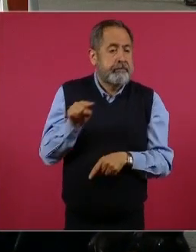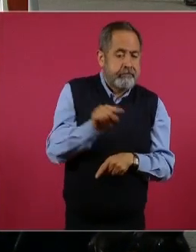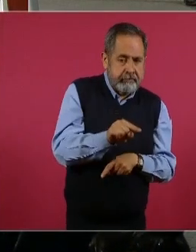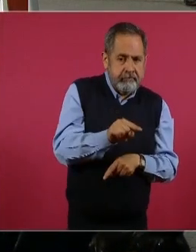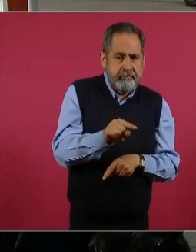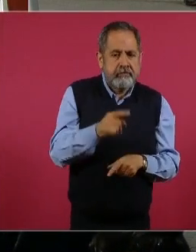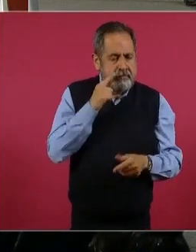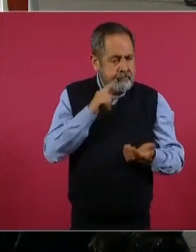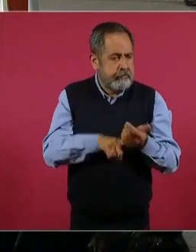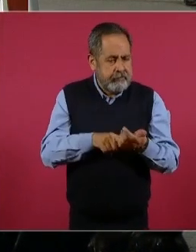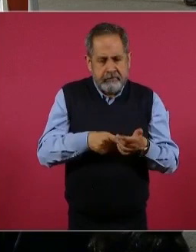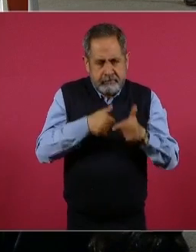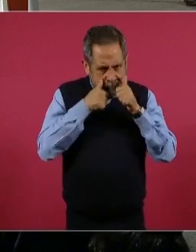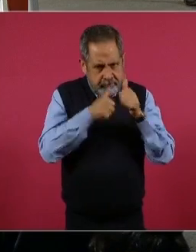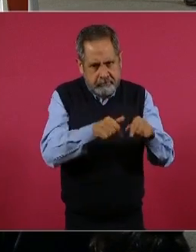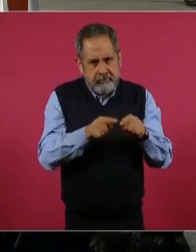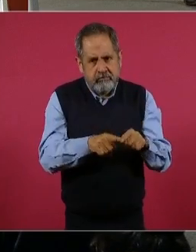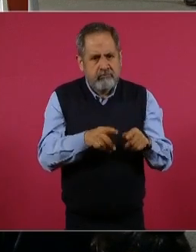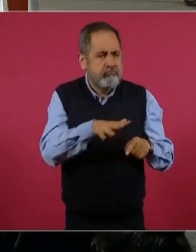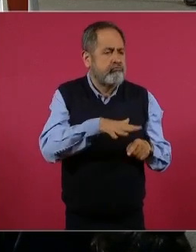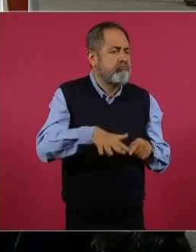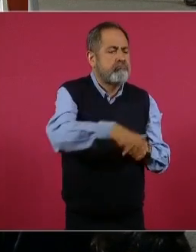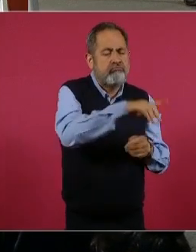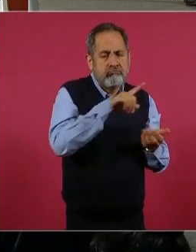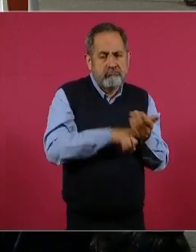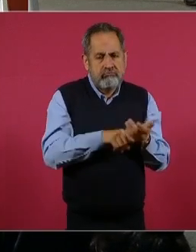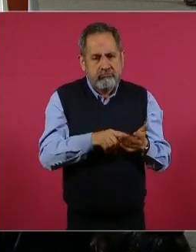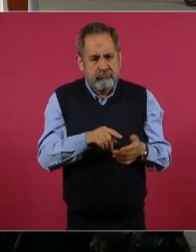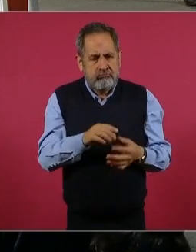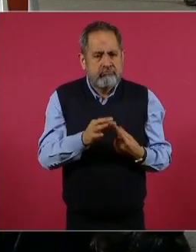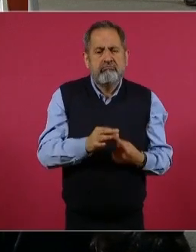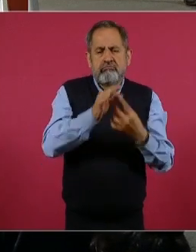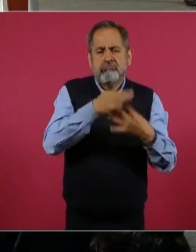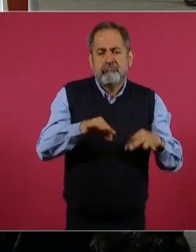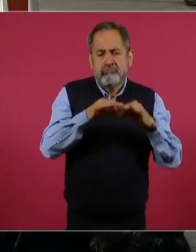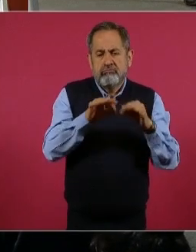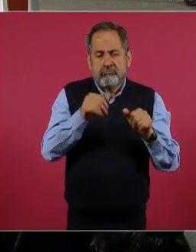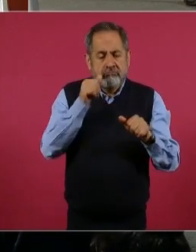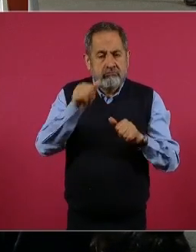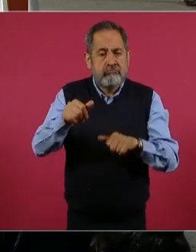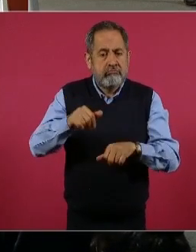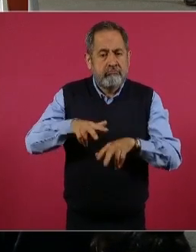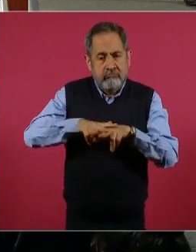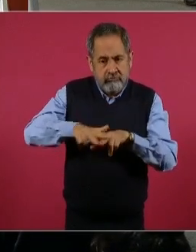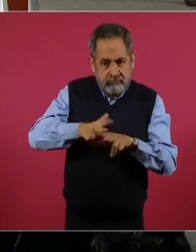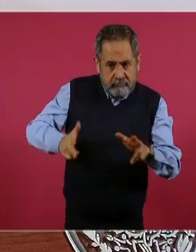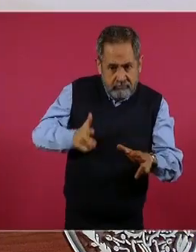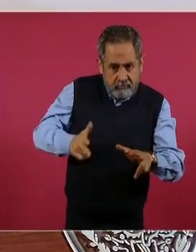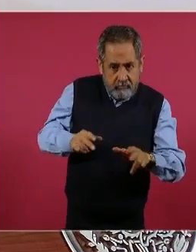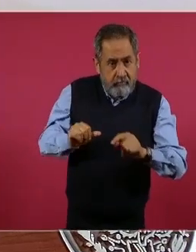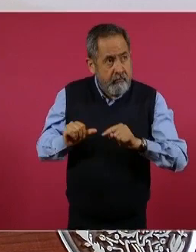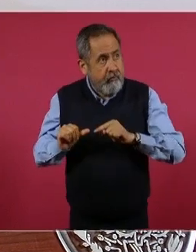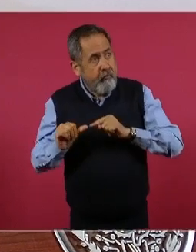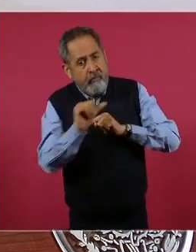va a haber esta atención especial con los trenes hacia el norte,